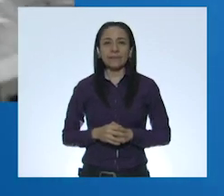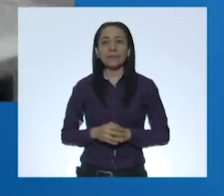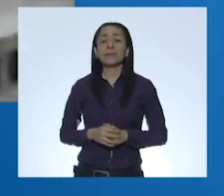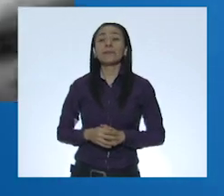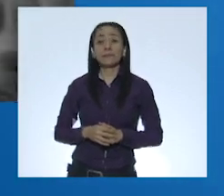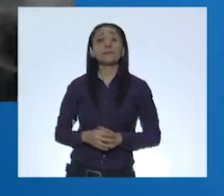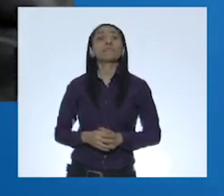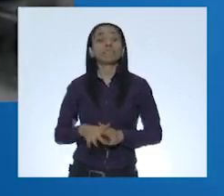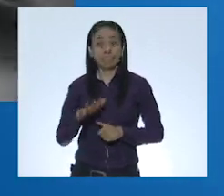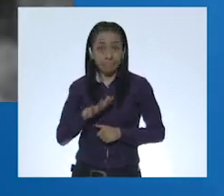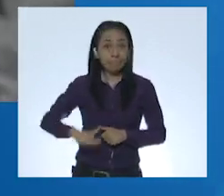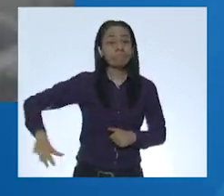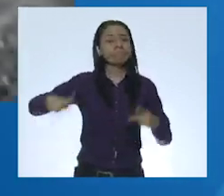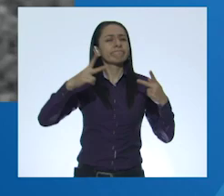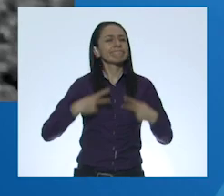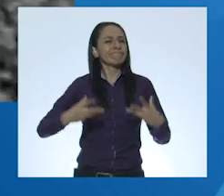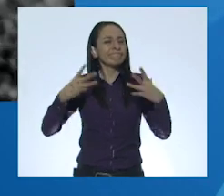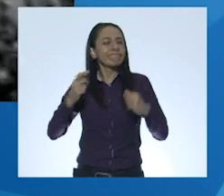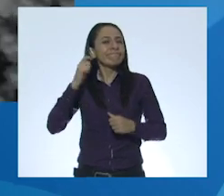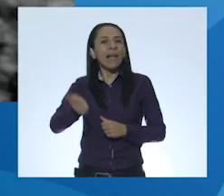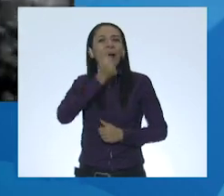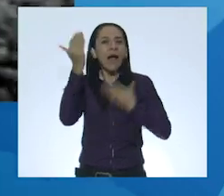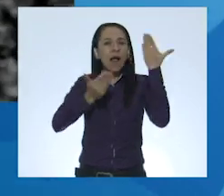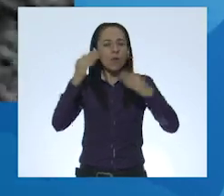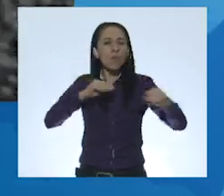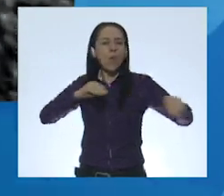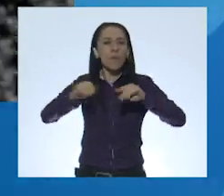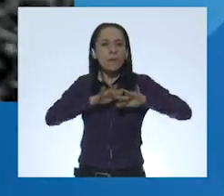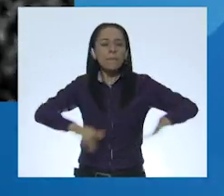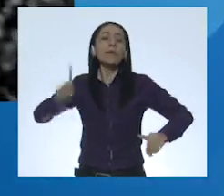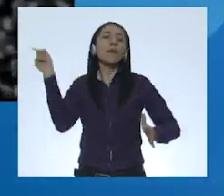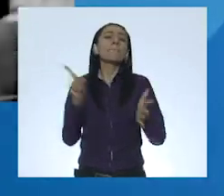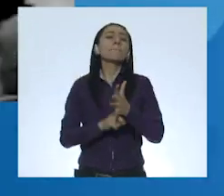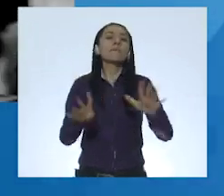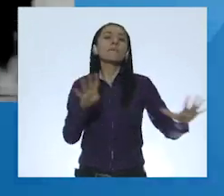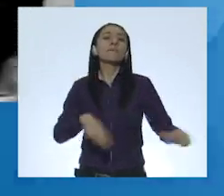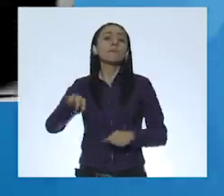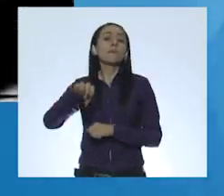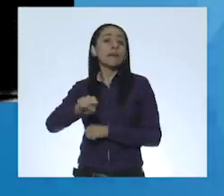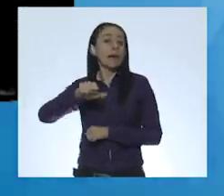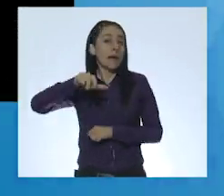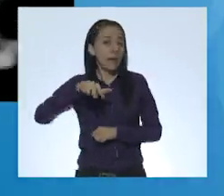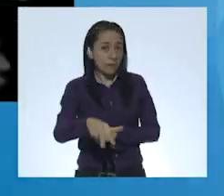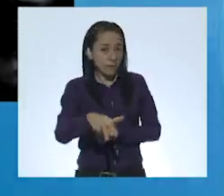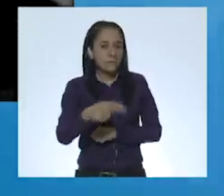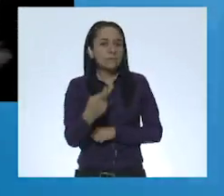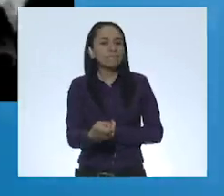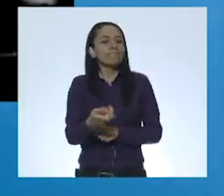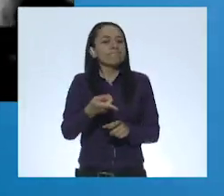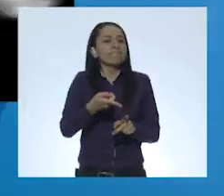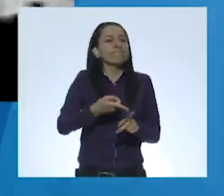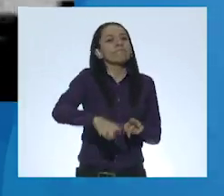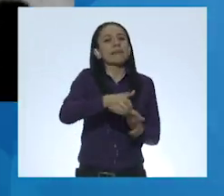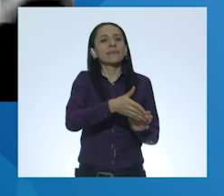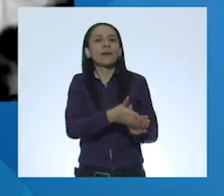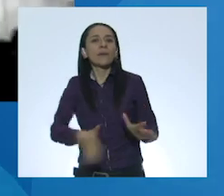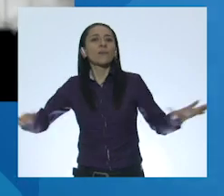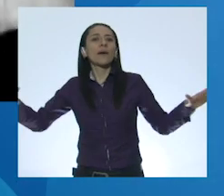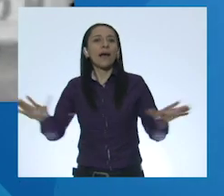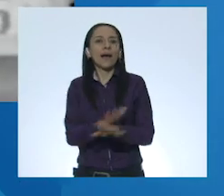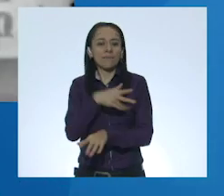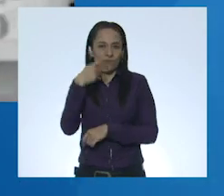Para muchos, el movimiento popular estudiantil de 1968 fue un parteaguas dentro de la vida política del